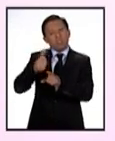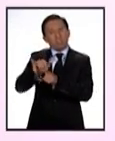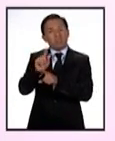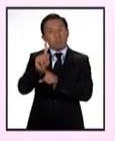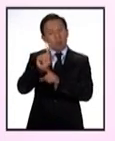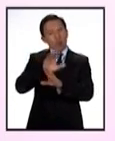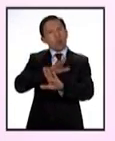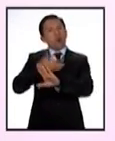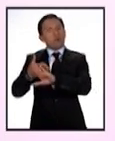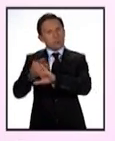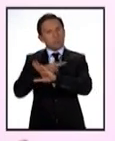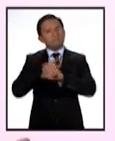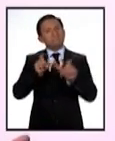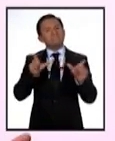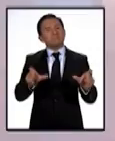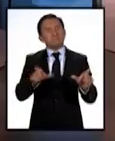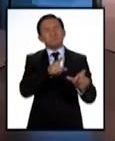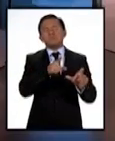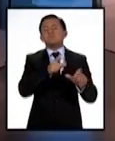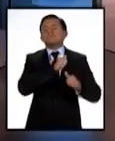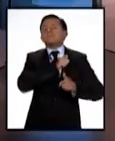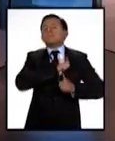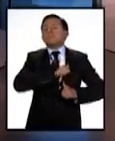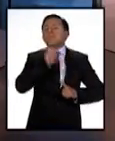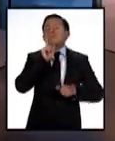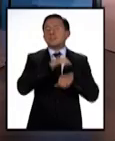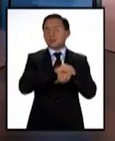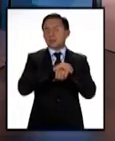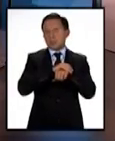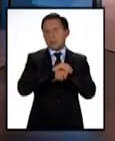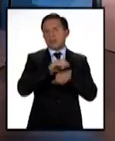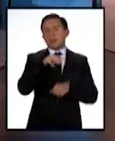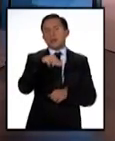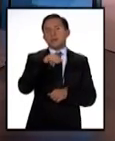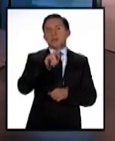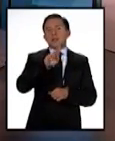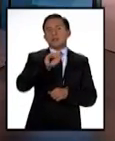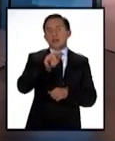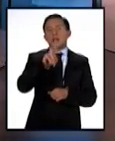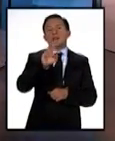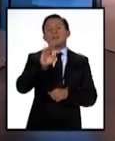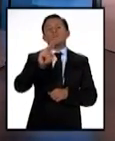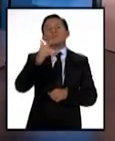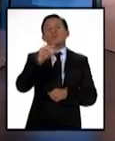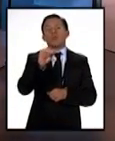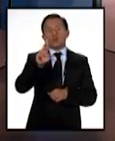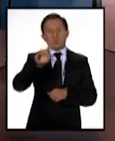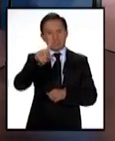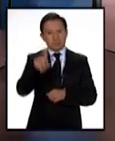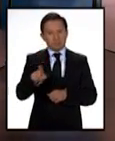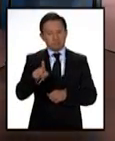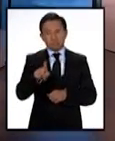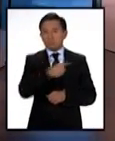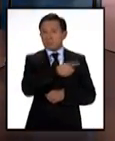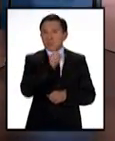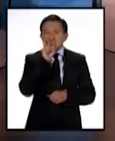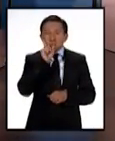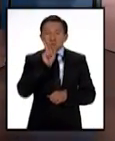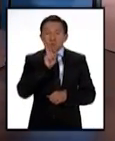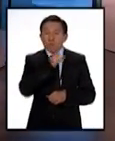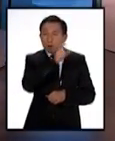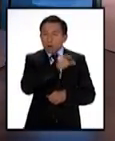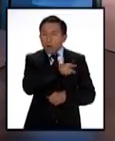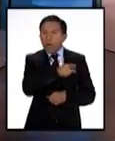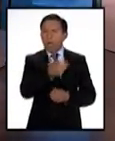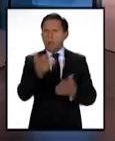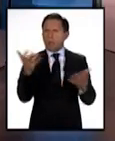es mi amiga María del Refugio Ruiz, y esta mujer, ustedes no están para saberlo, pero yo aquí estoy para contarlo, es quien llevó